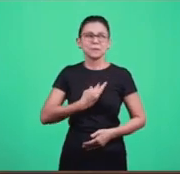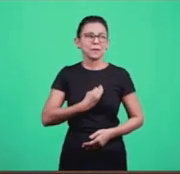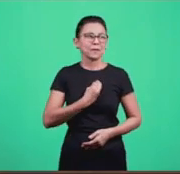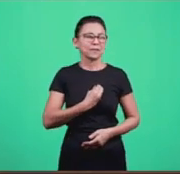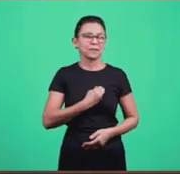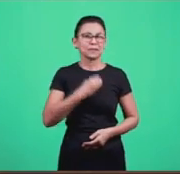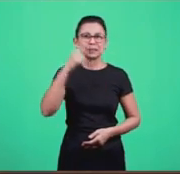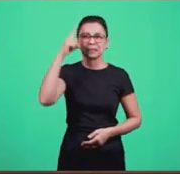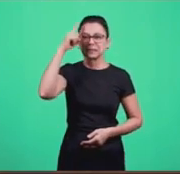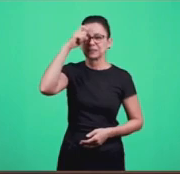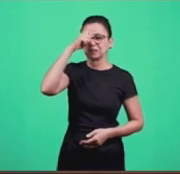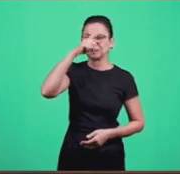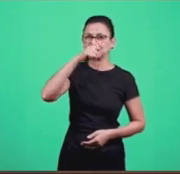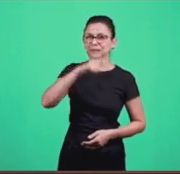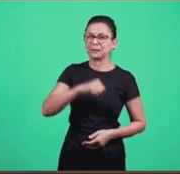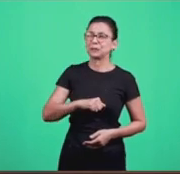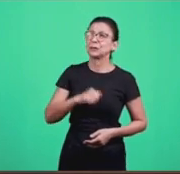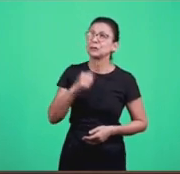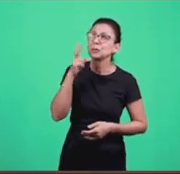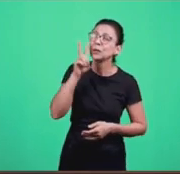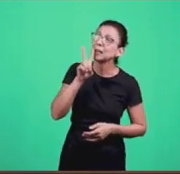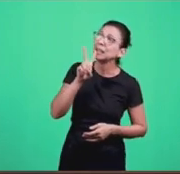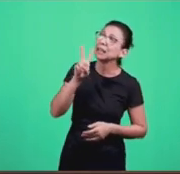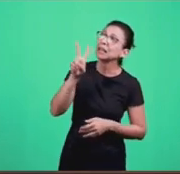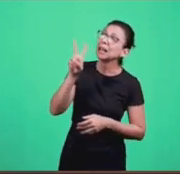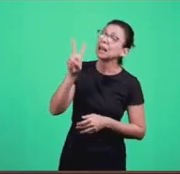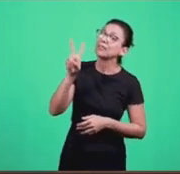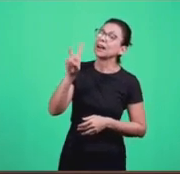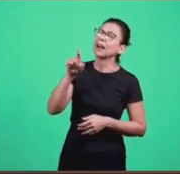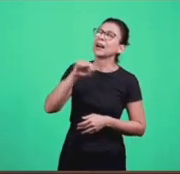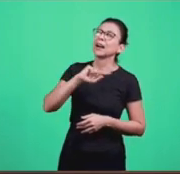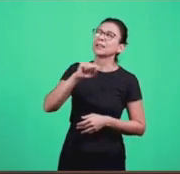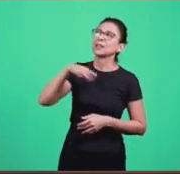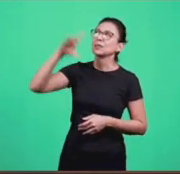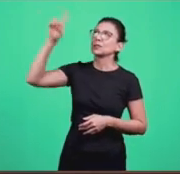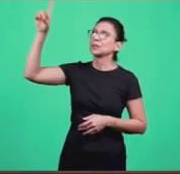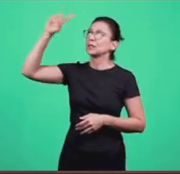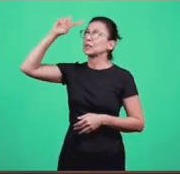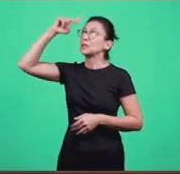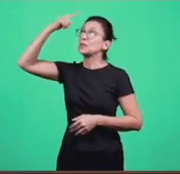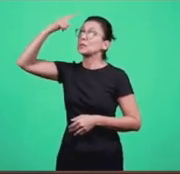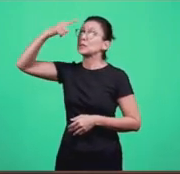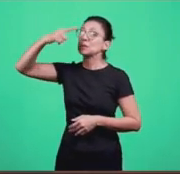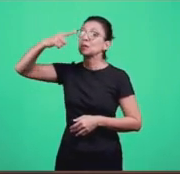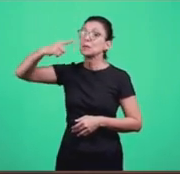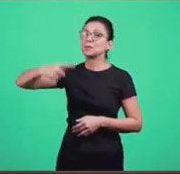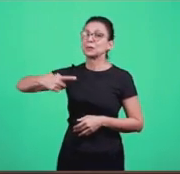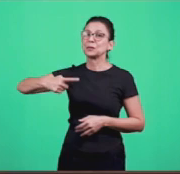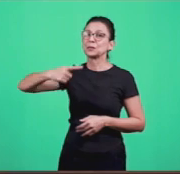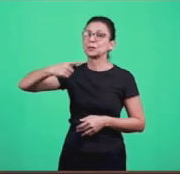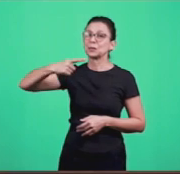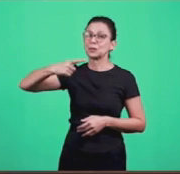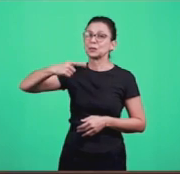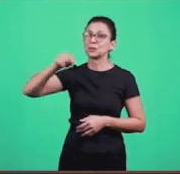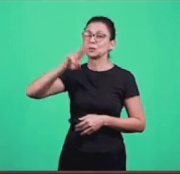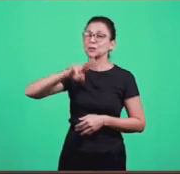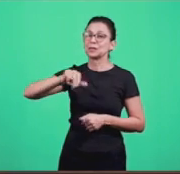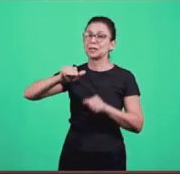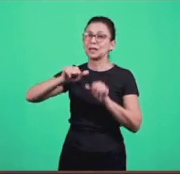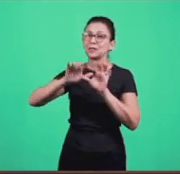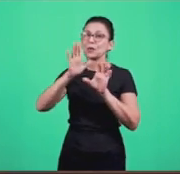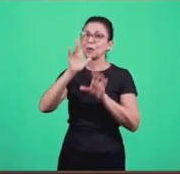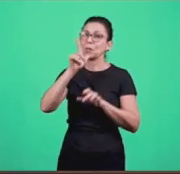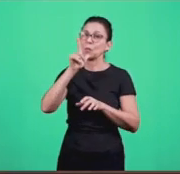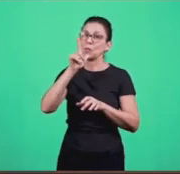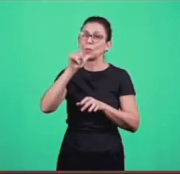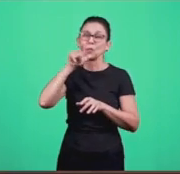para cualquier otro podría ser una dificultad muy grande, pero Elías sabía que ese cuervo era providencia del